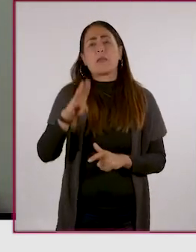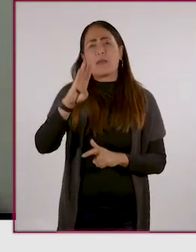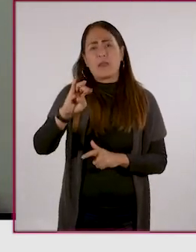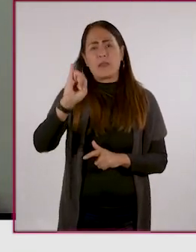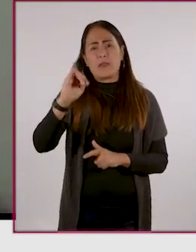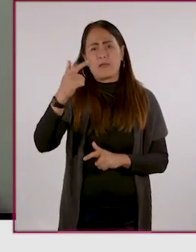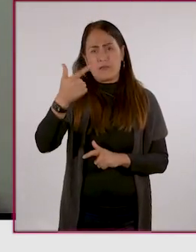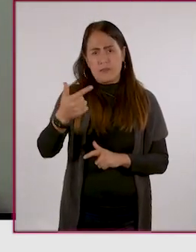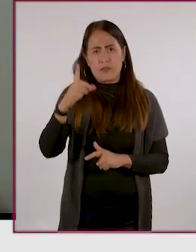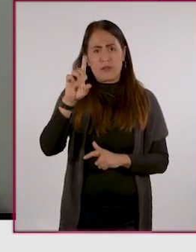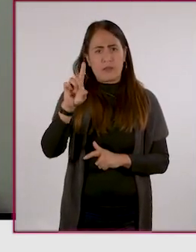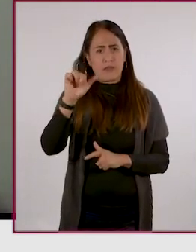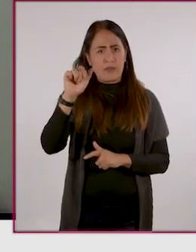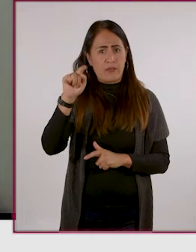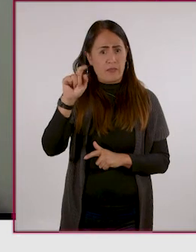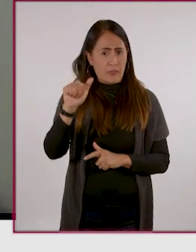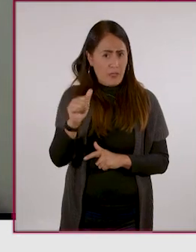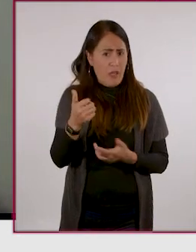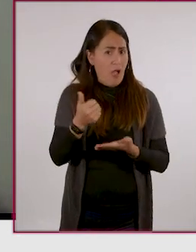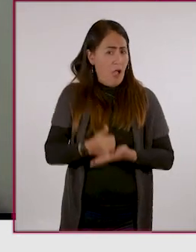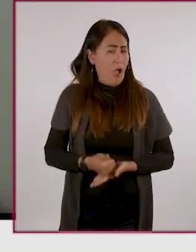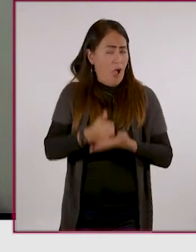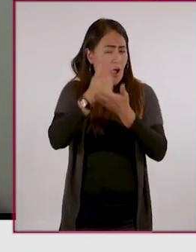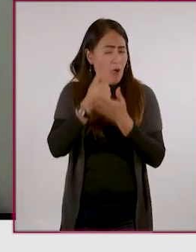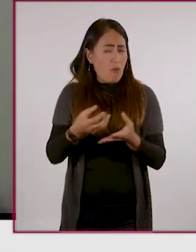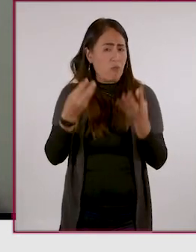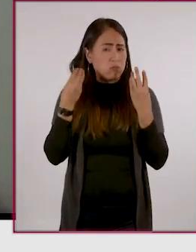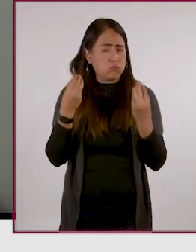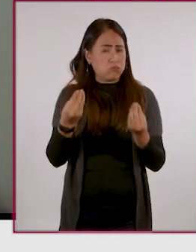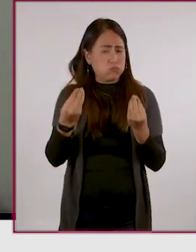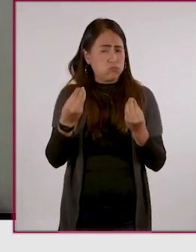Big Data, que nos permiten